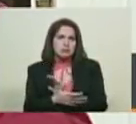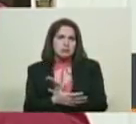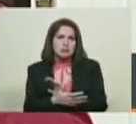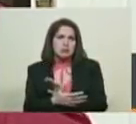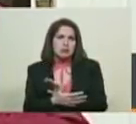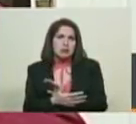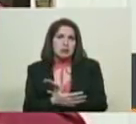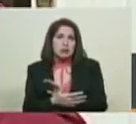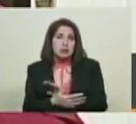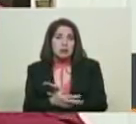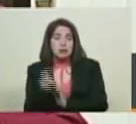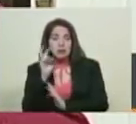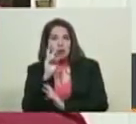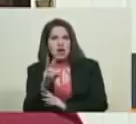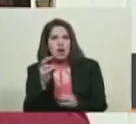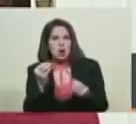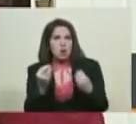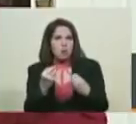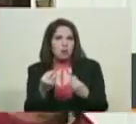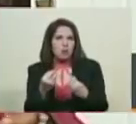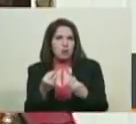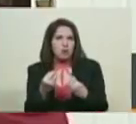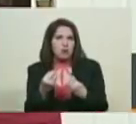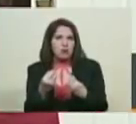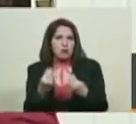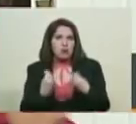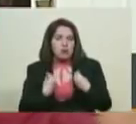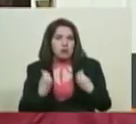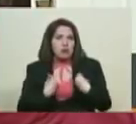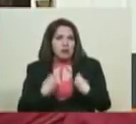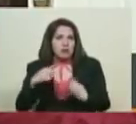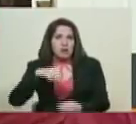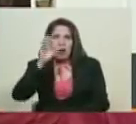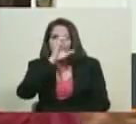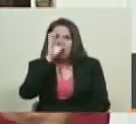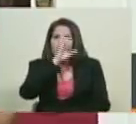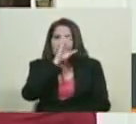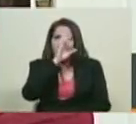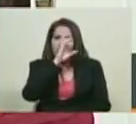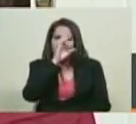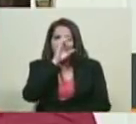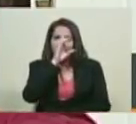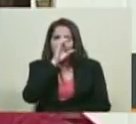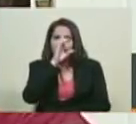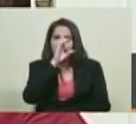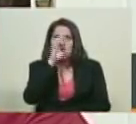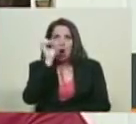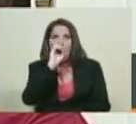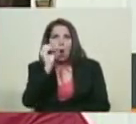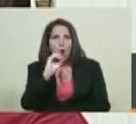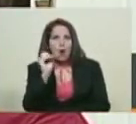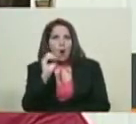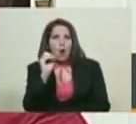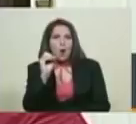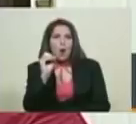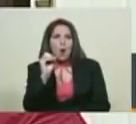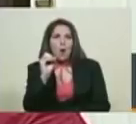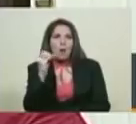que ya viven. Viven en Caracas, en Petare, ¿verdad? O viven en el oriente del